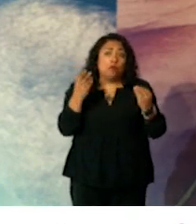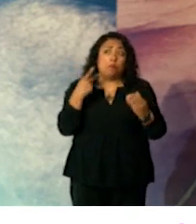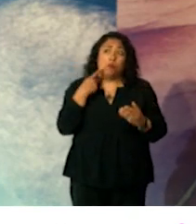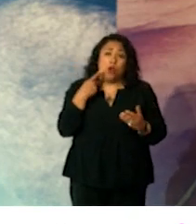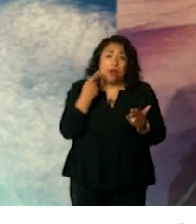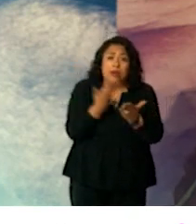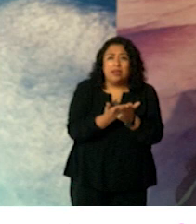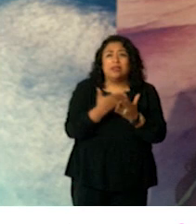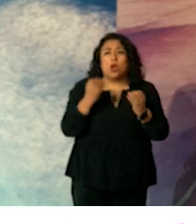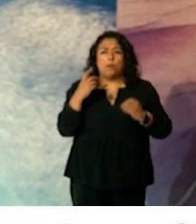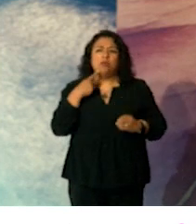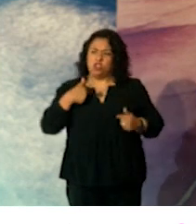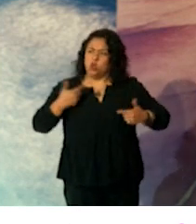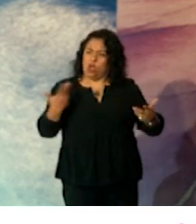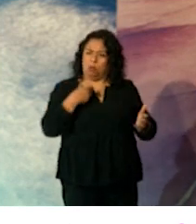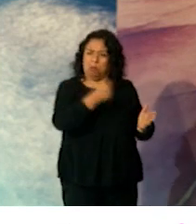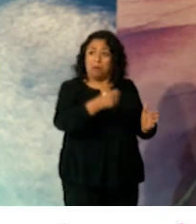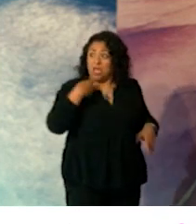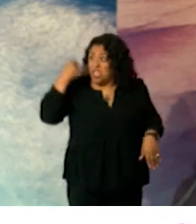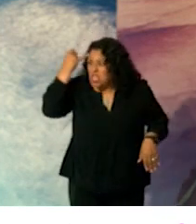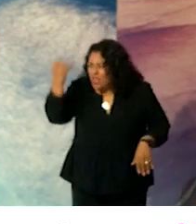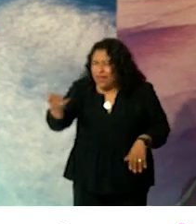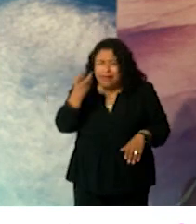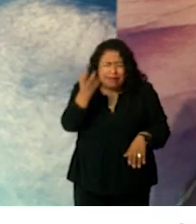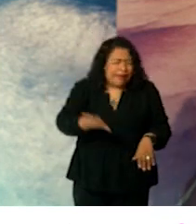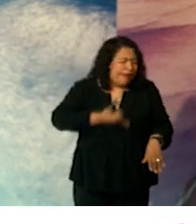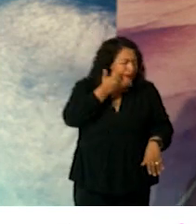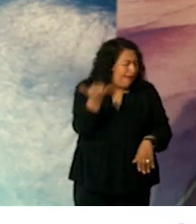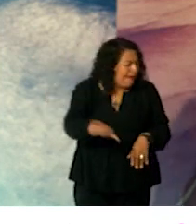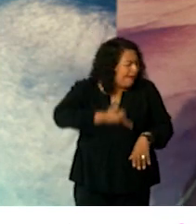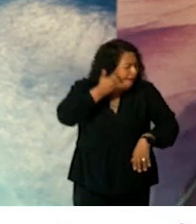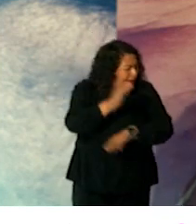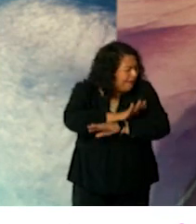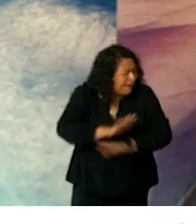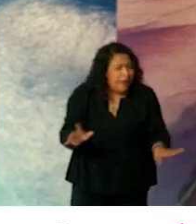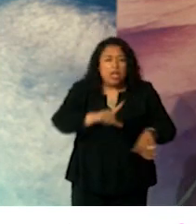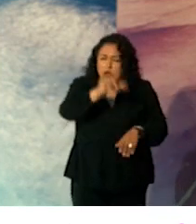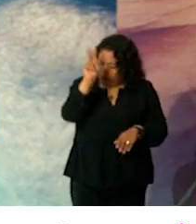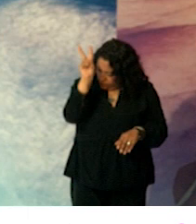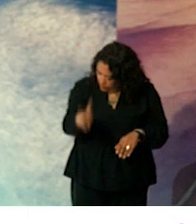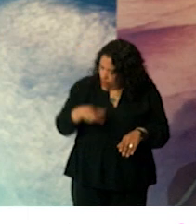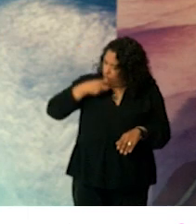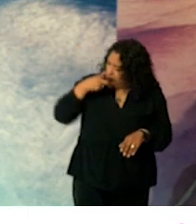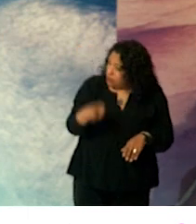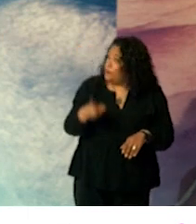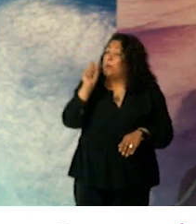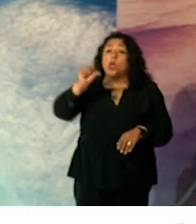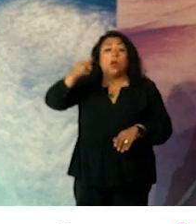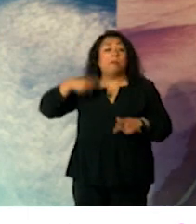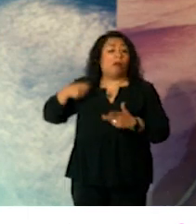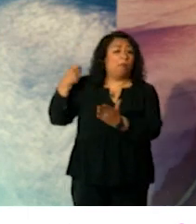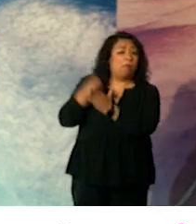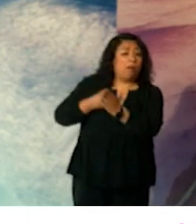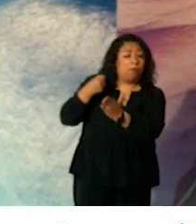políticos que lo hacen totalmente, y es como que cuando dan esa idea es errónea total, errónea. Y luego también hay, y lo digo con todas las palabras, también hay activistas,